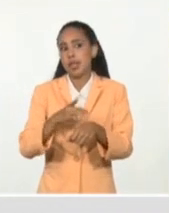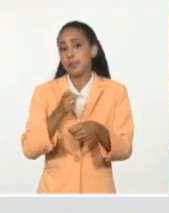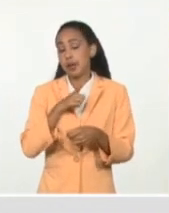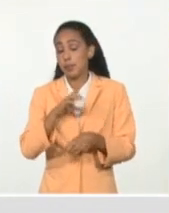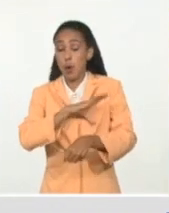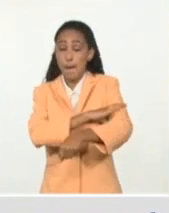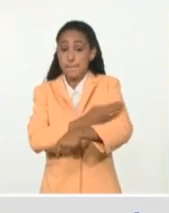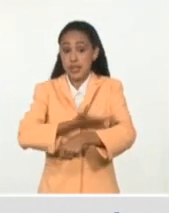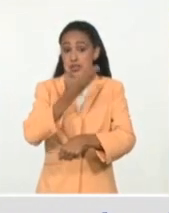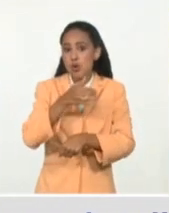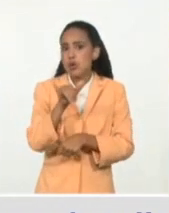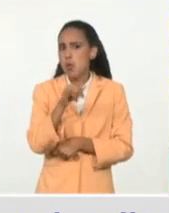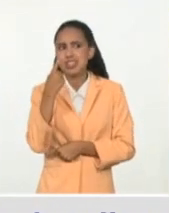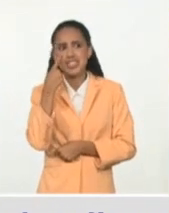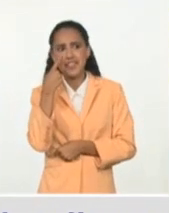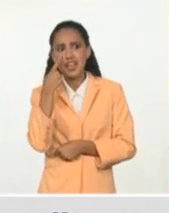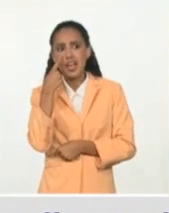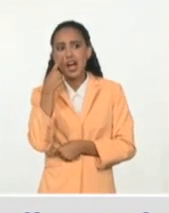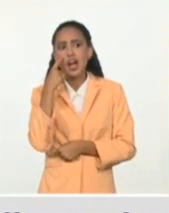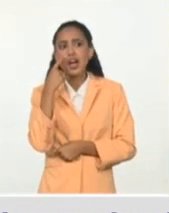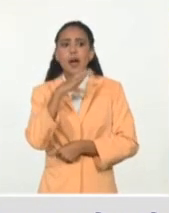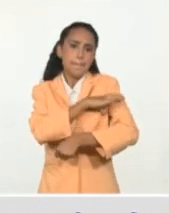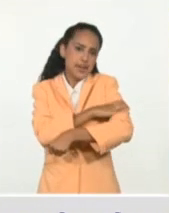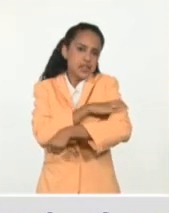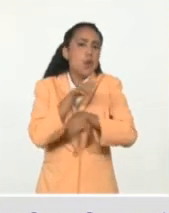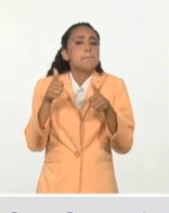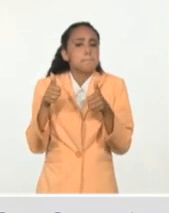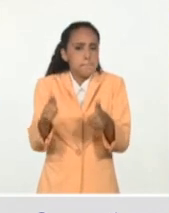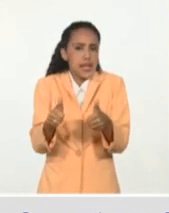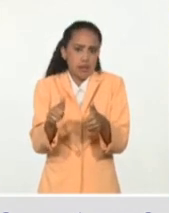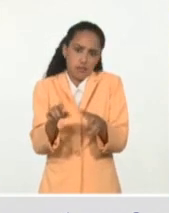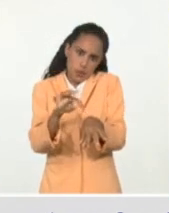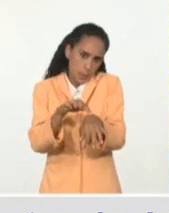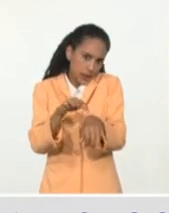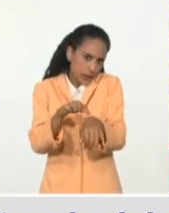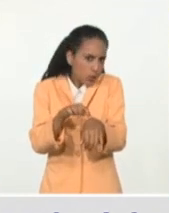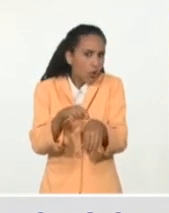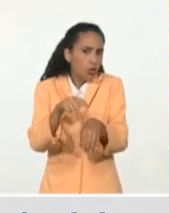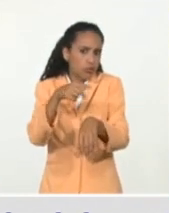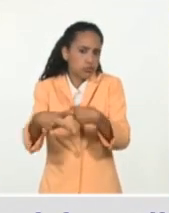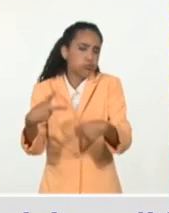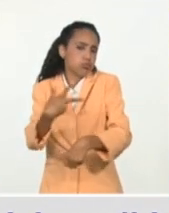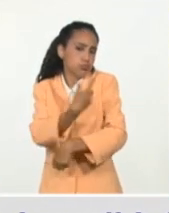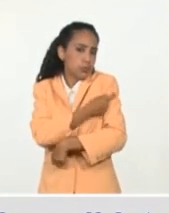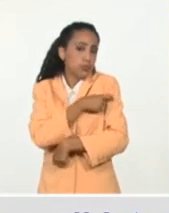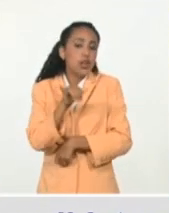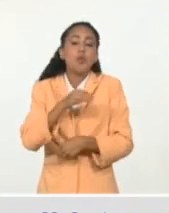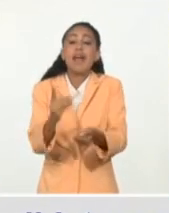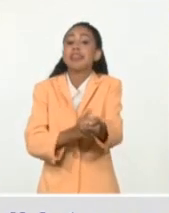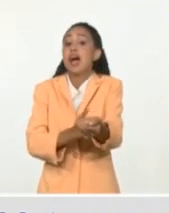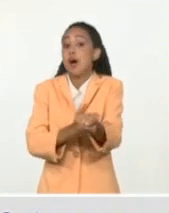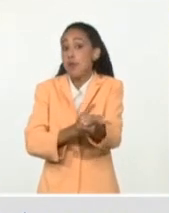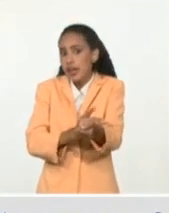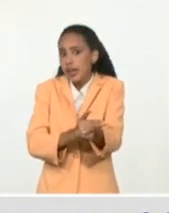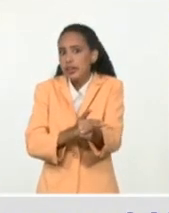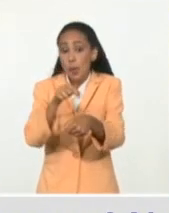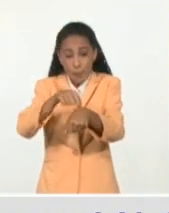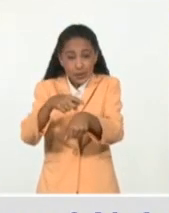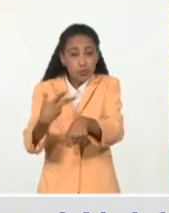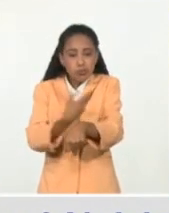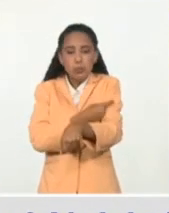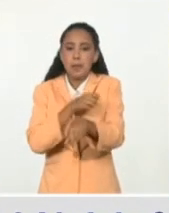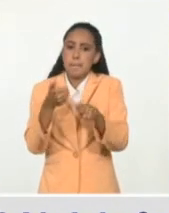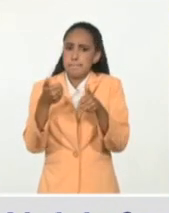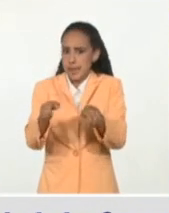tenga cifras de tensión arterial adecuadas. Si es diabético, que tenga cifras de glicemia en ayunas adecuadas. Y lo que